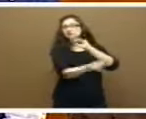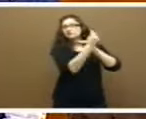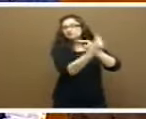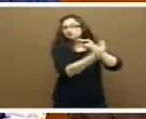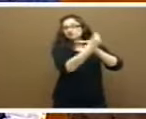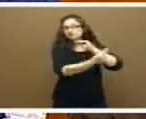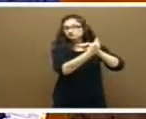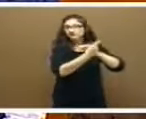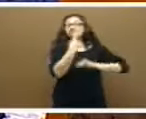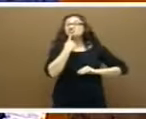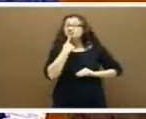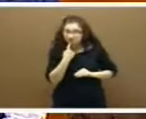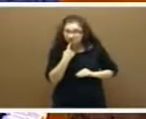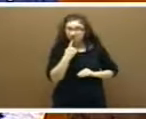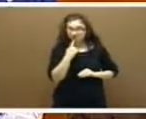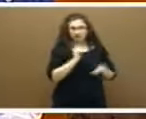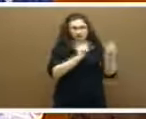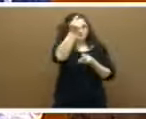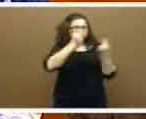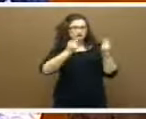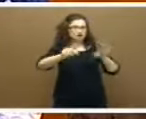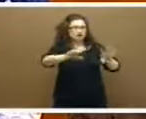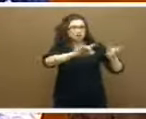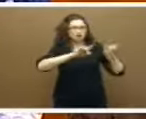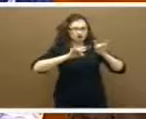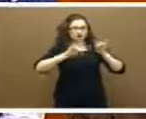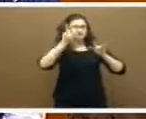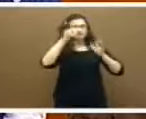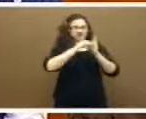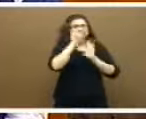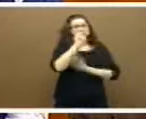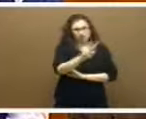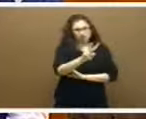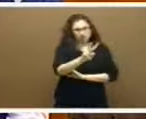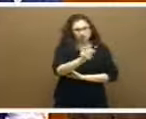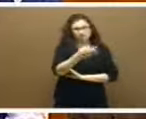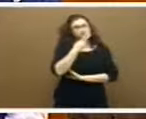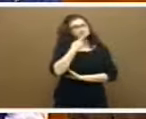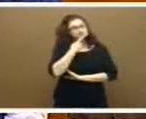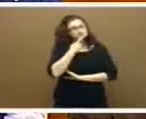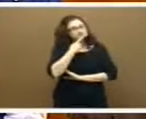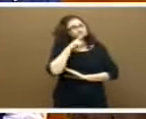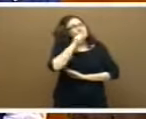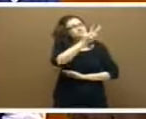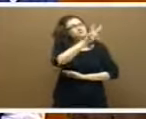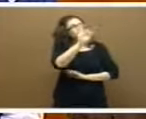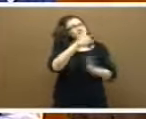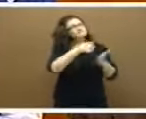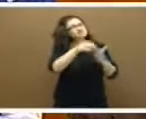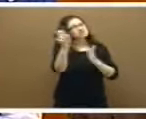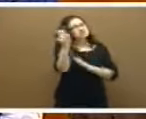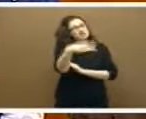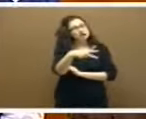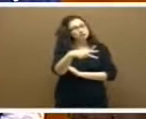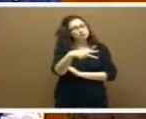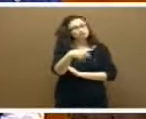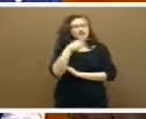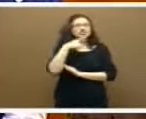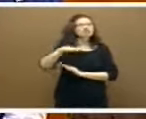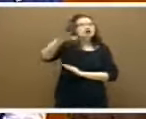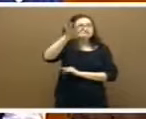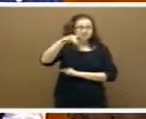dice ese convenio regulador del 27 de diciembre del año 2012, en el que se determina el destino de esos 20 millones de euros del año 2012.